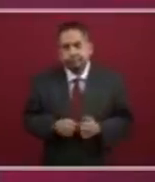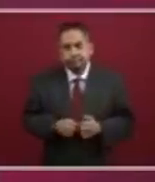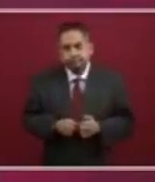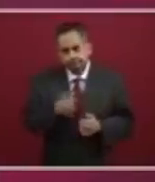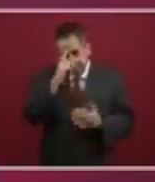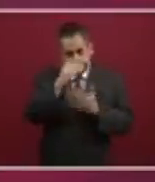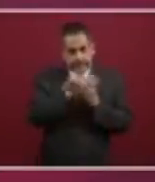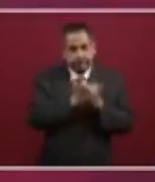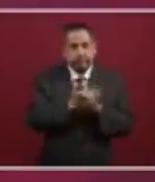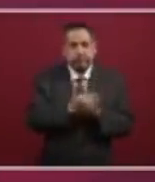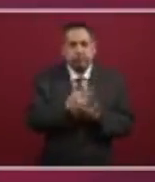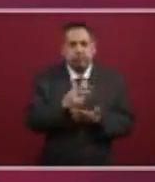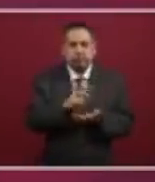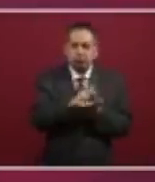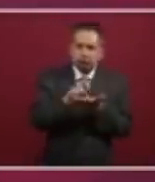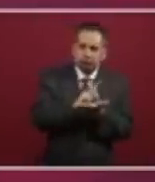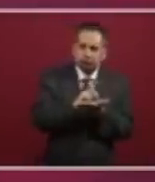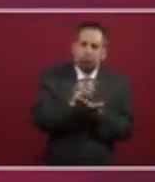disminuya el consumo.